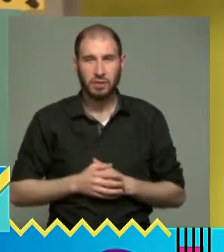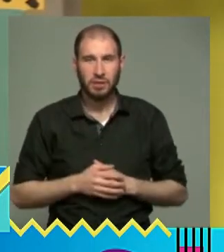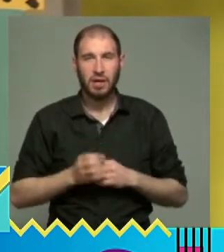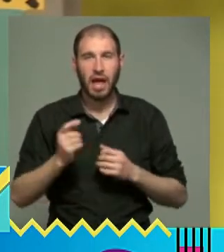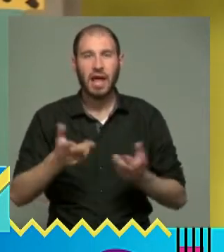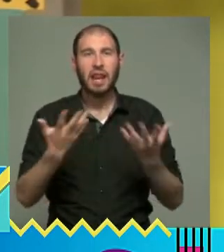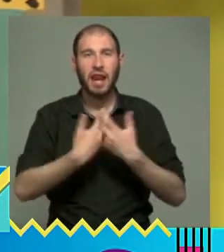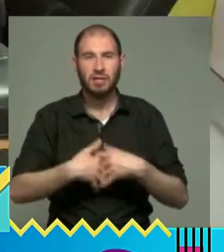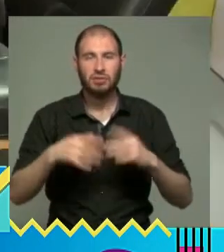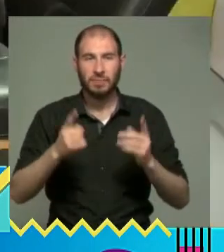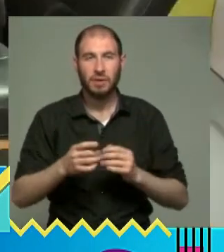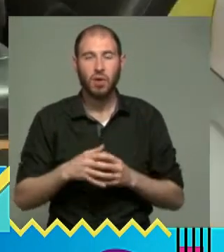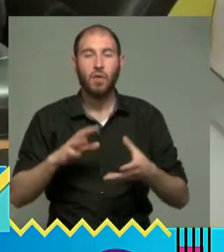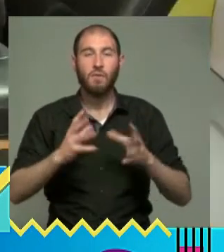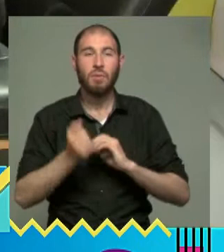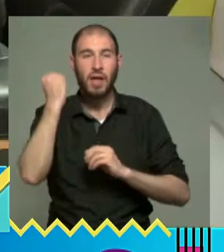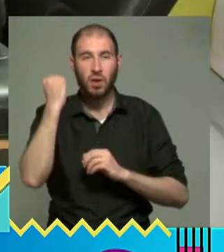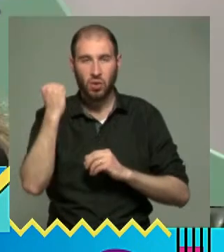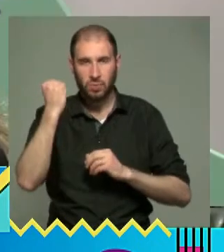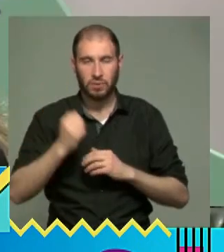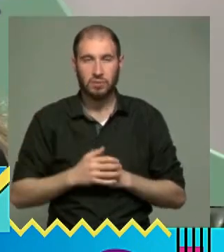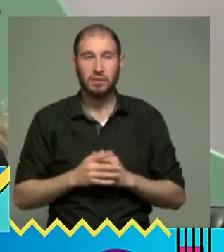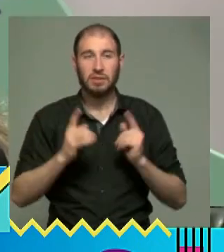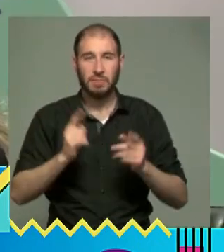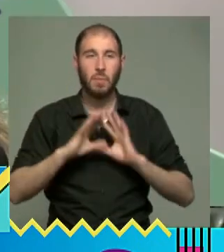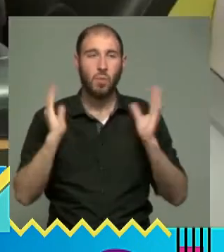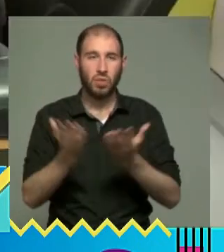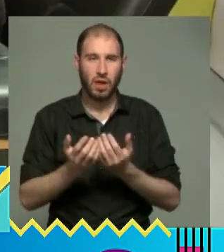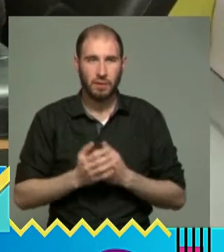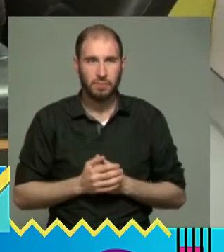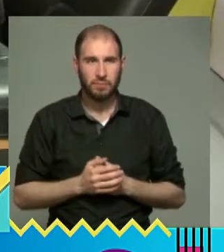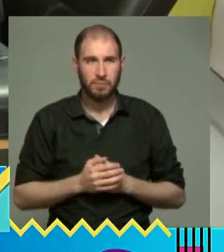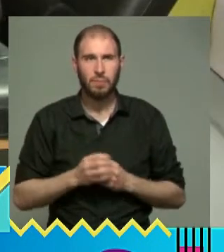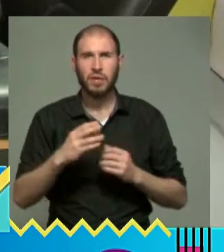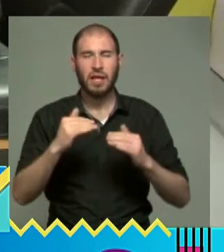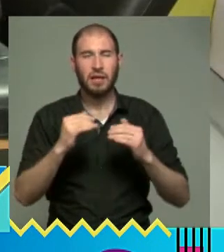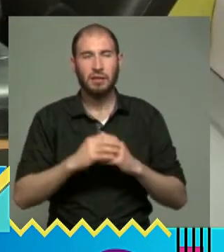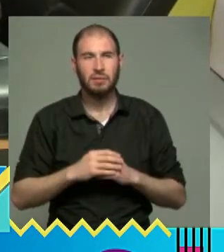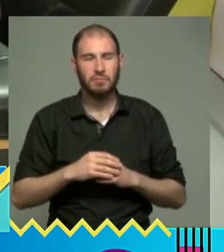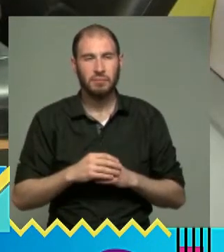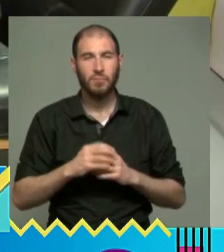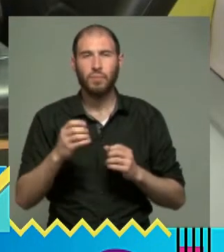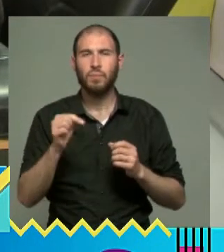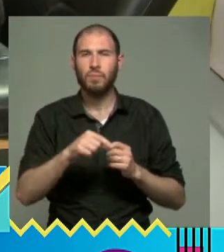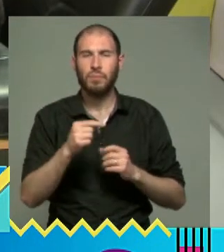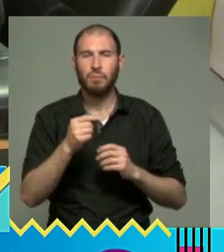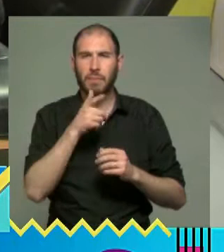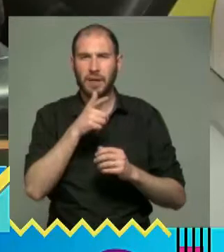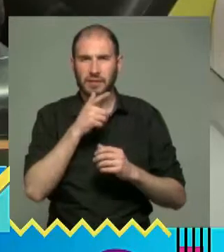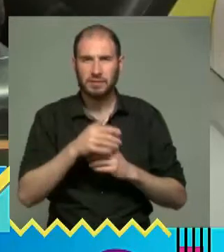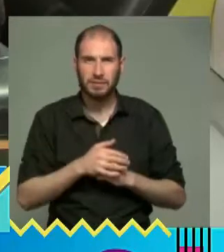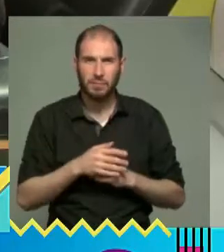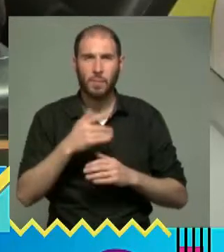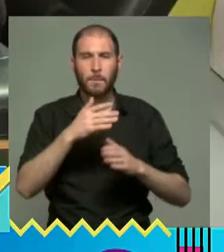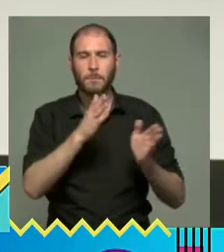una vinculación también con un sistema económico, ¿no es cierto?, y que también es mundial. Porque del Ecuador para abajo... El tema de, me imagino que es